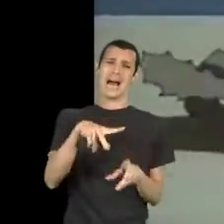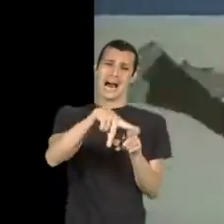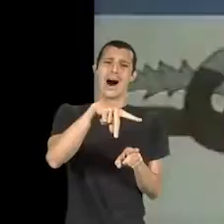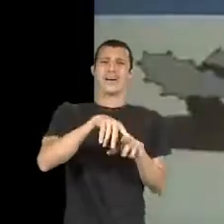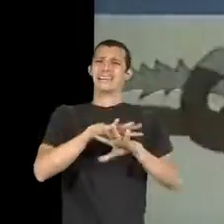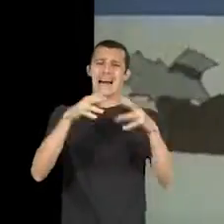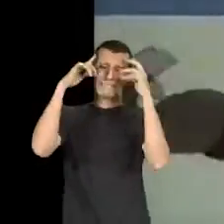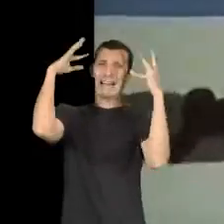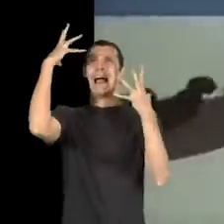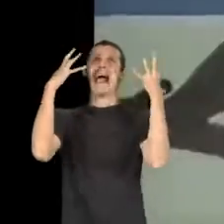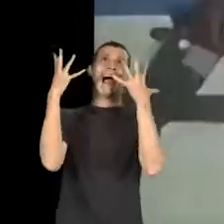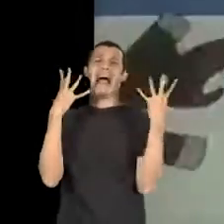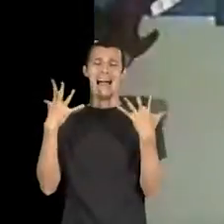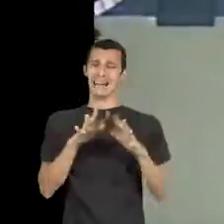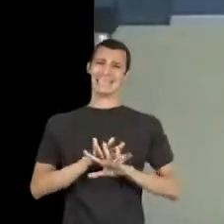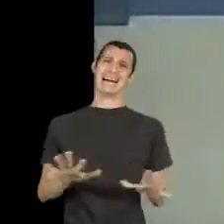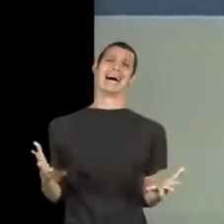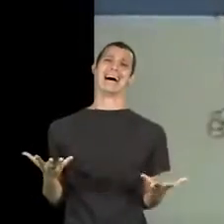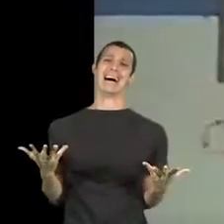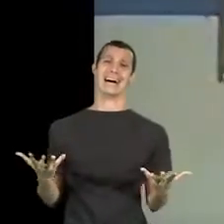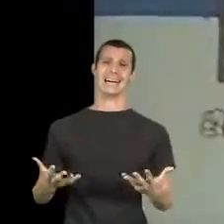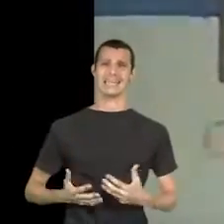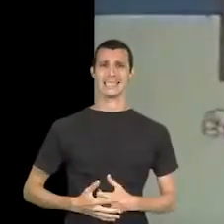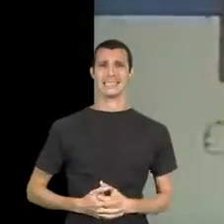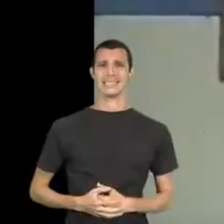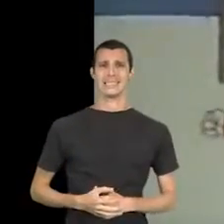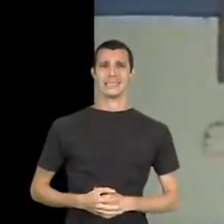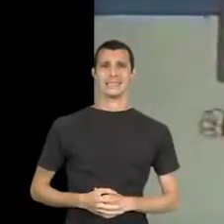está desmoralizado!